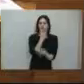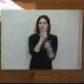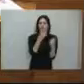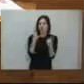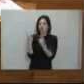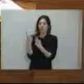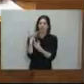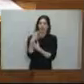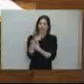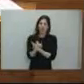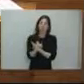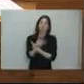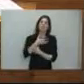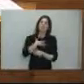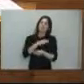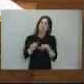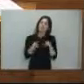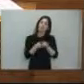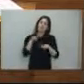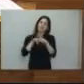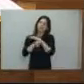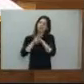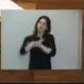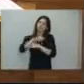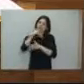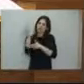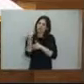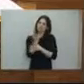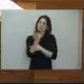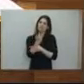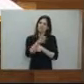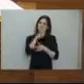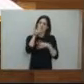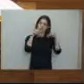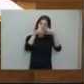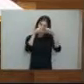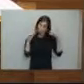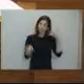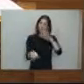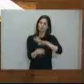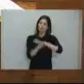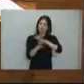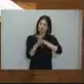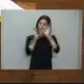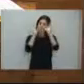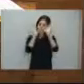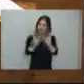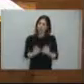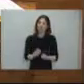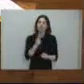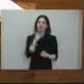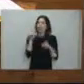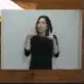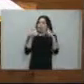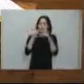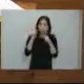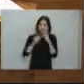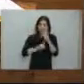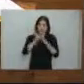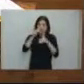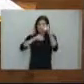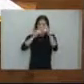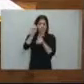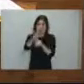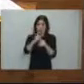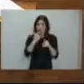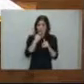suponer movilizar recursos suficientes para que Asturias no se pare. No digo para que Asturias avance, digo para que